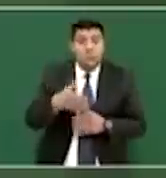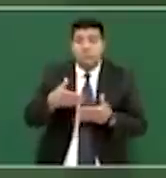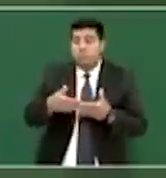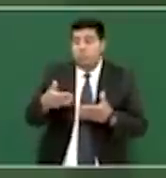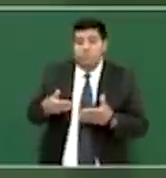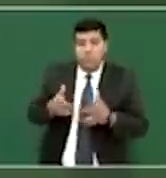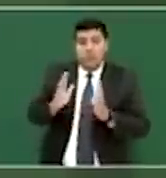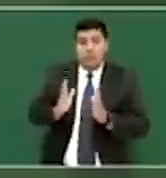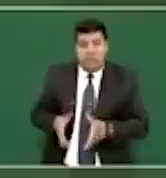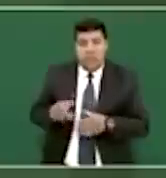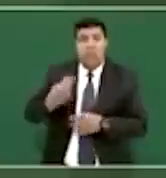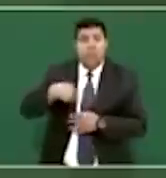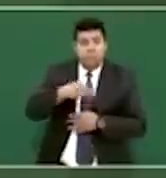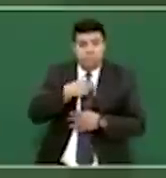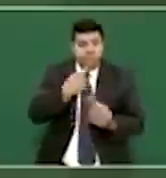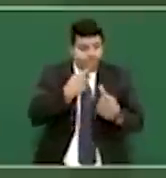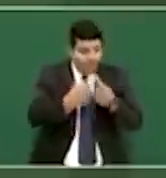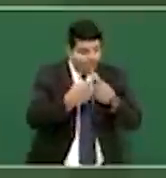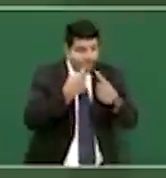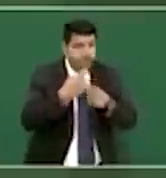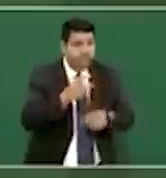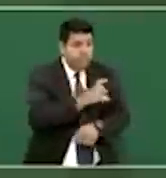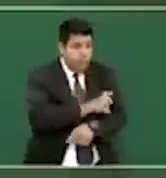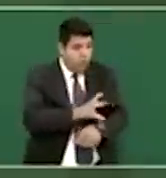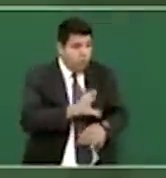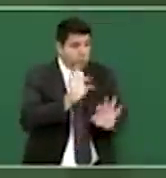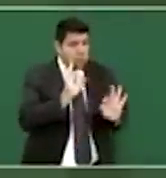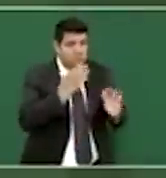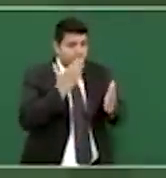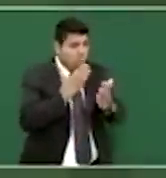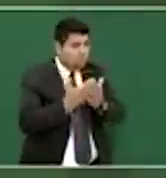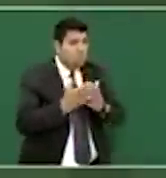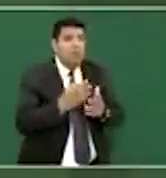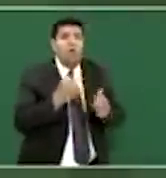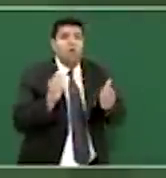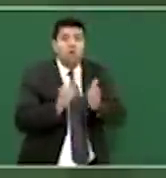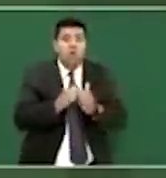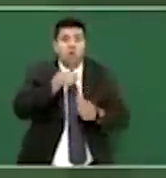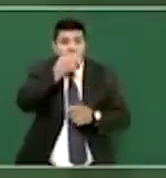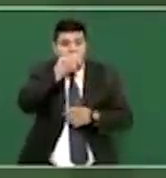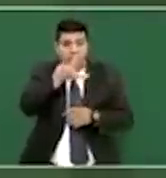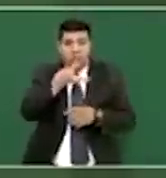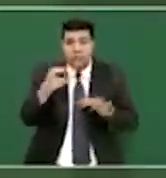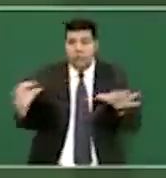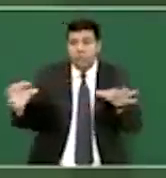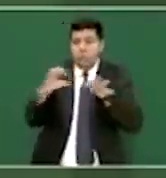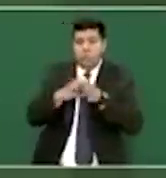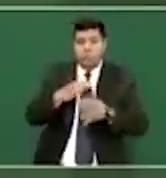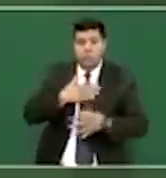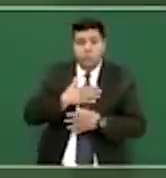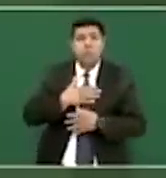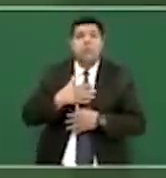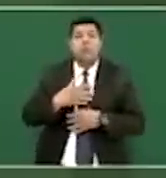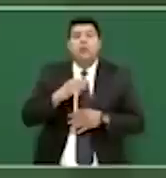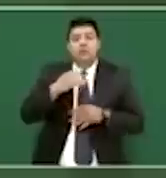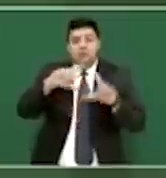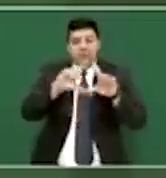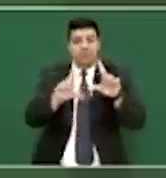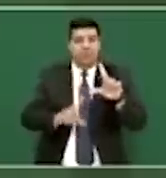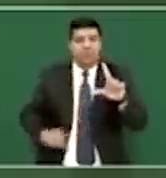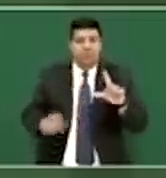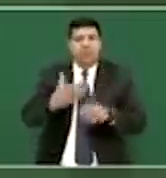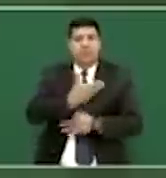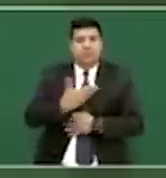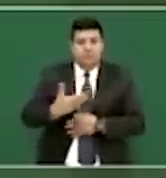coordinación con el gobierno de Jalisco y también con los gobiernos